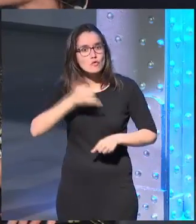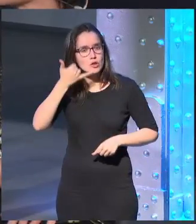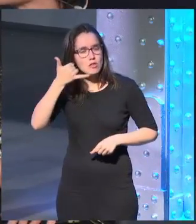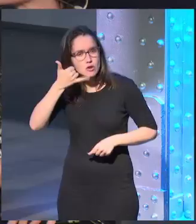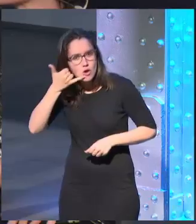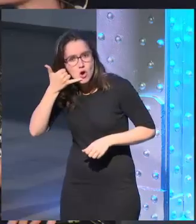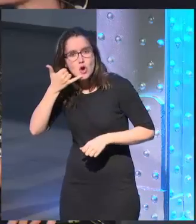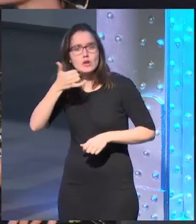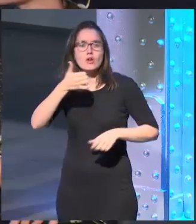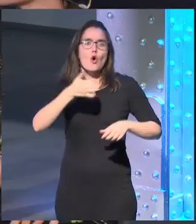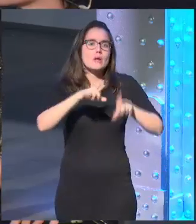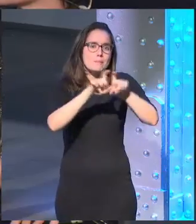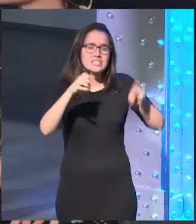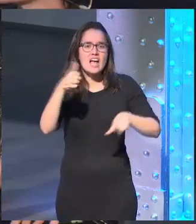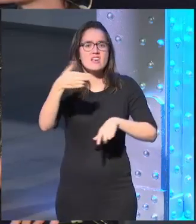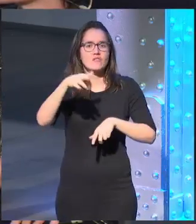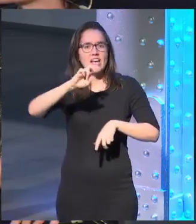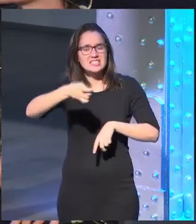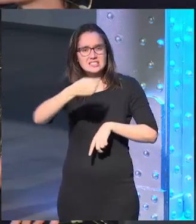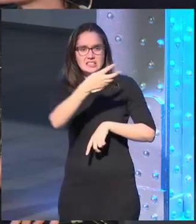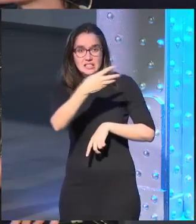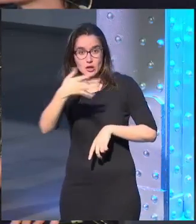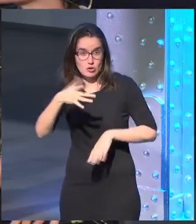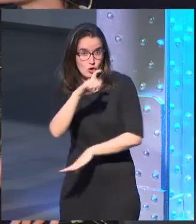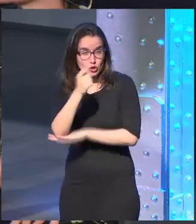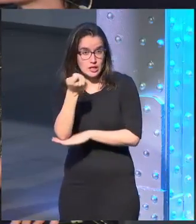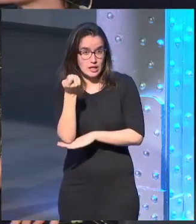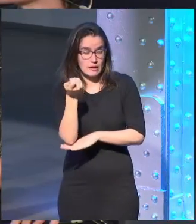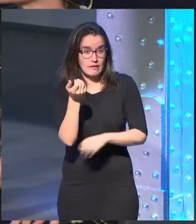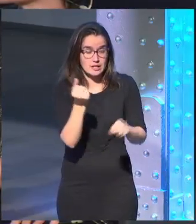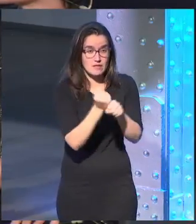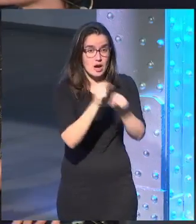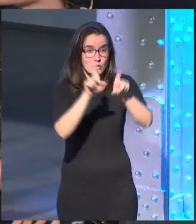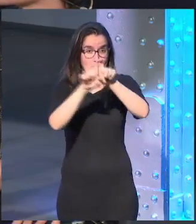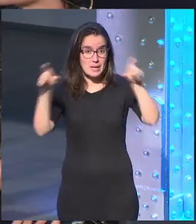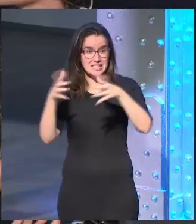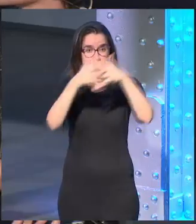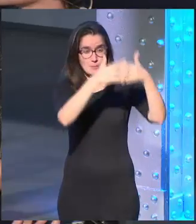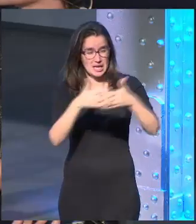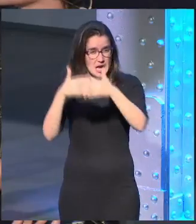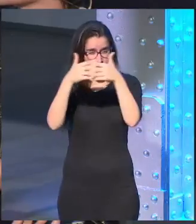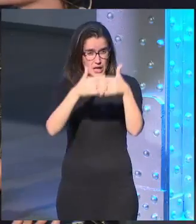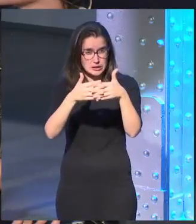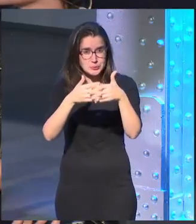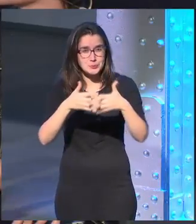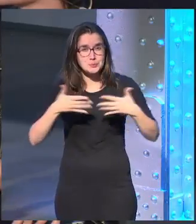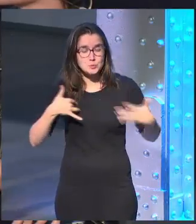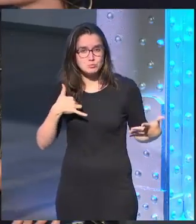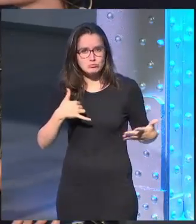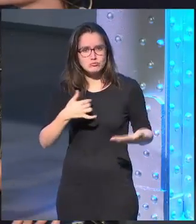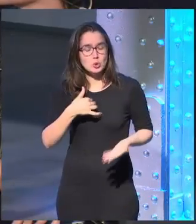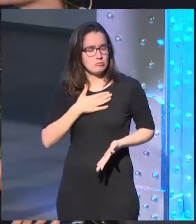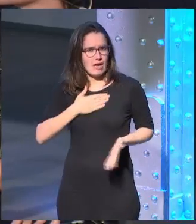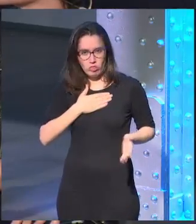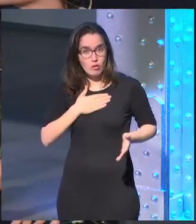una empresa Libis 35. De hecho, conseguí trabajar en Oracle, ¿no? Una multinacional americana que solamente os suene. Y yo, pues